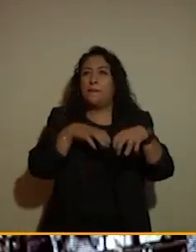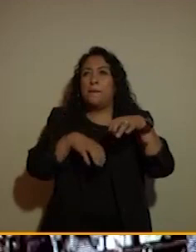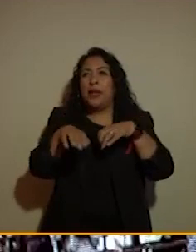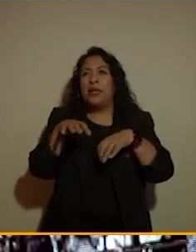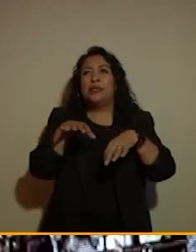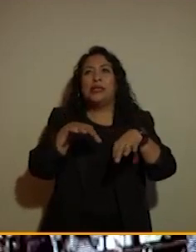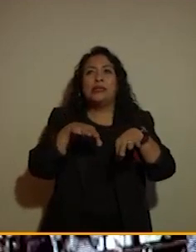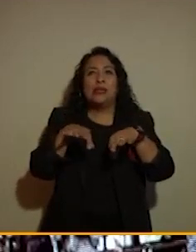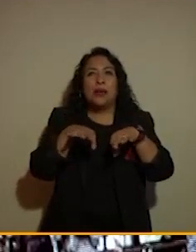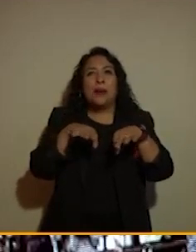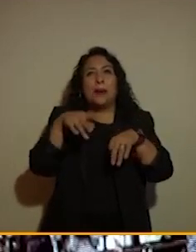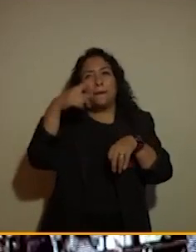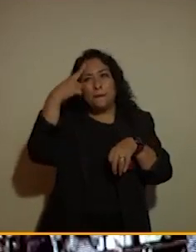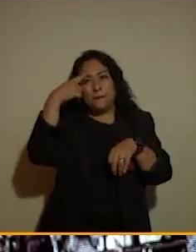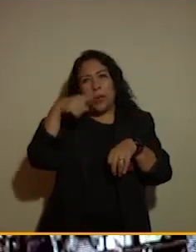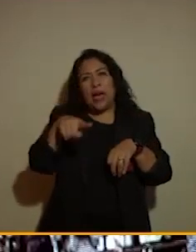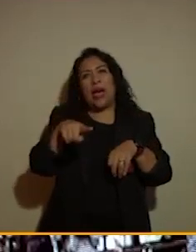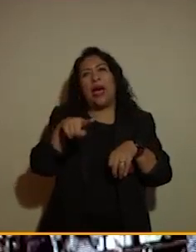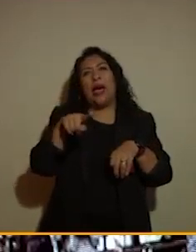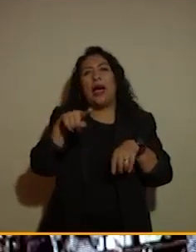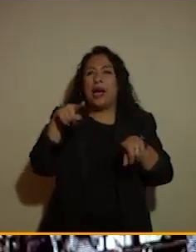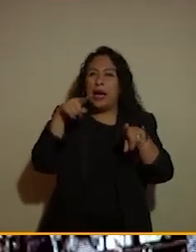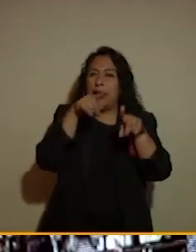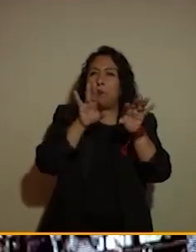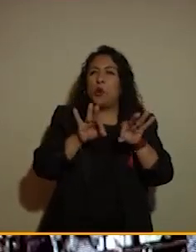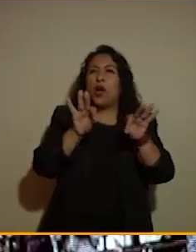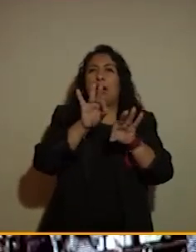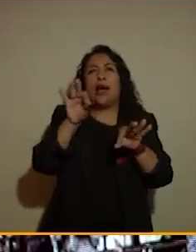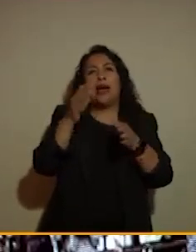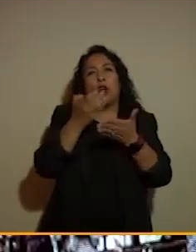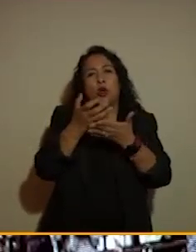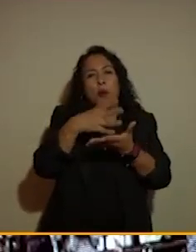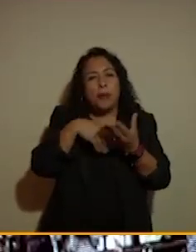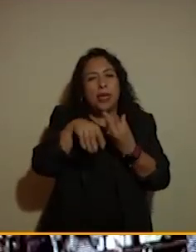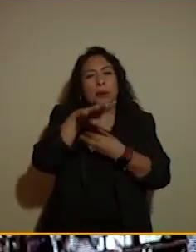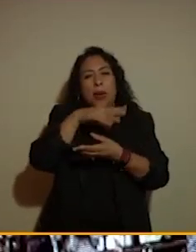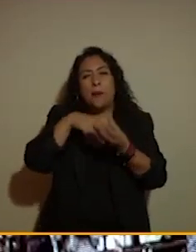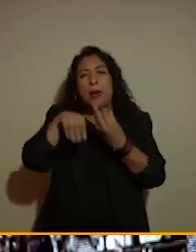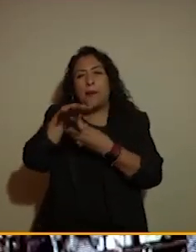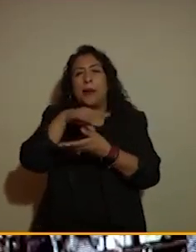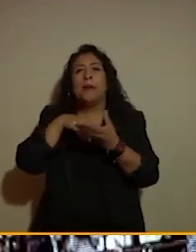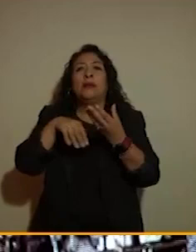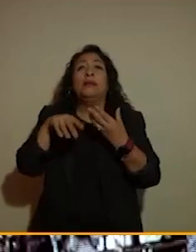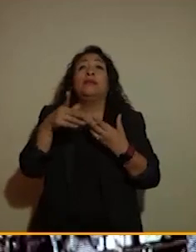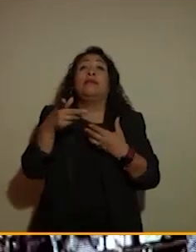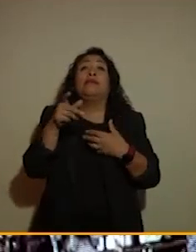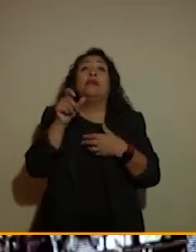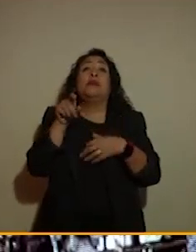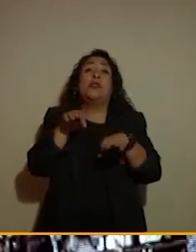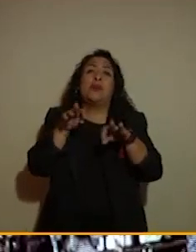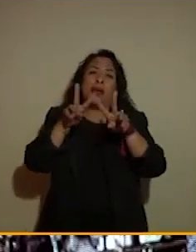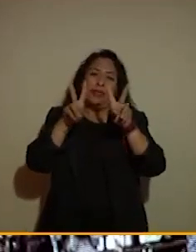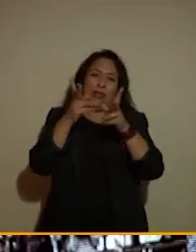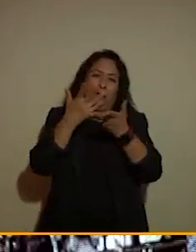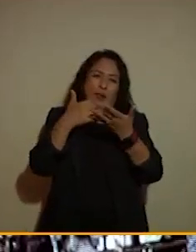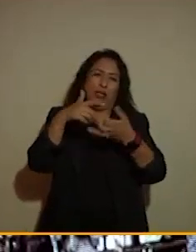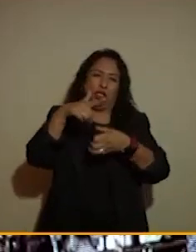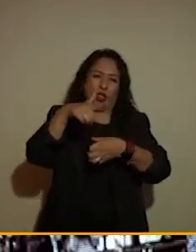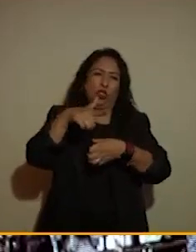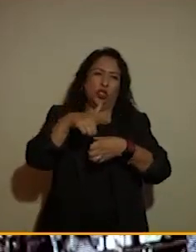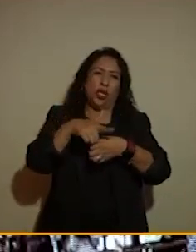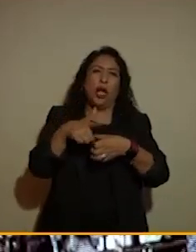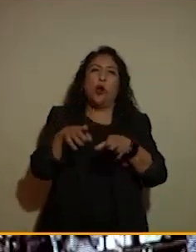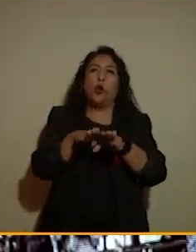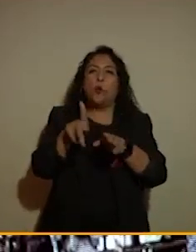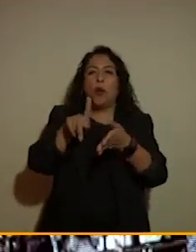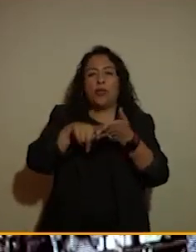trabajan para fines económicos en el core de su actividad y trabajan temas sociales mediante